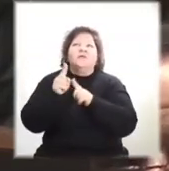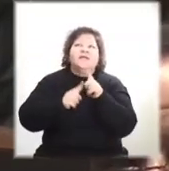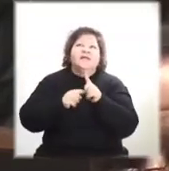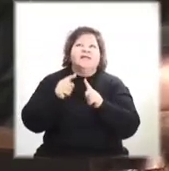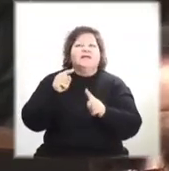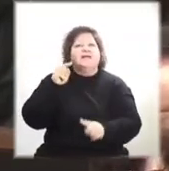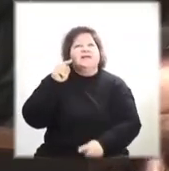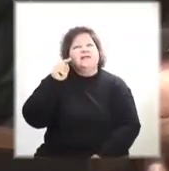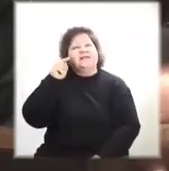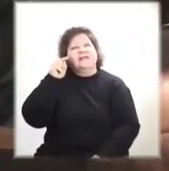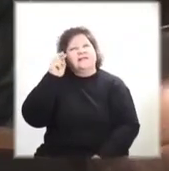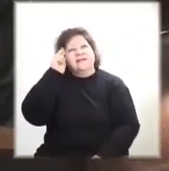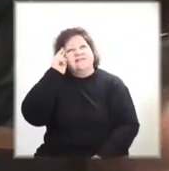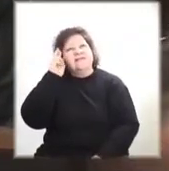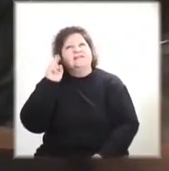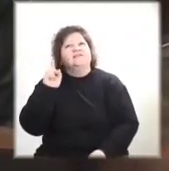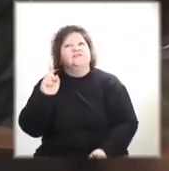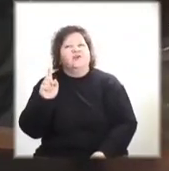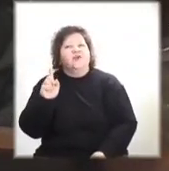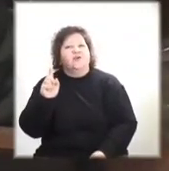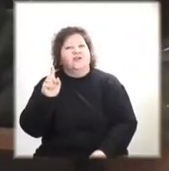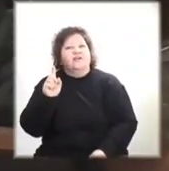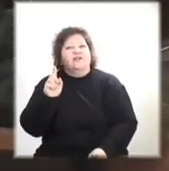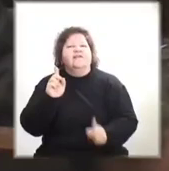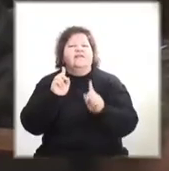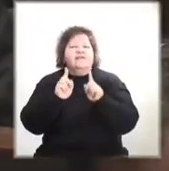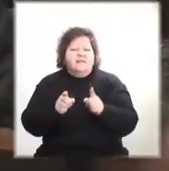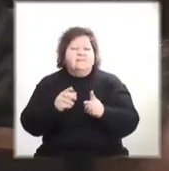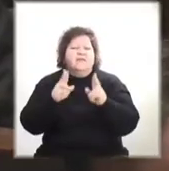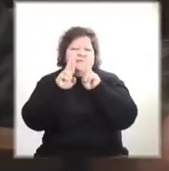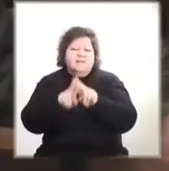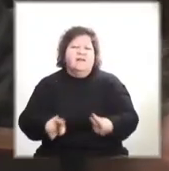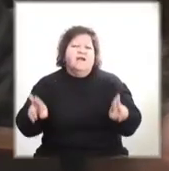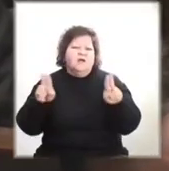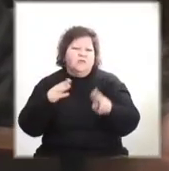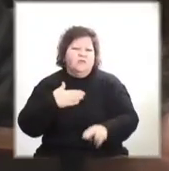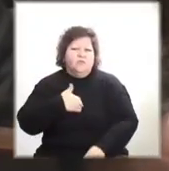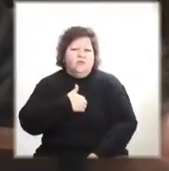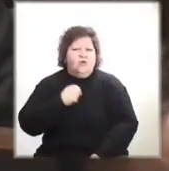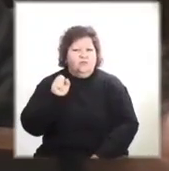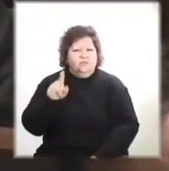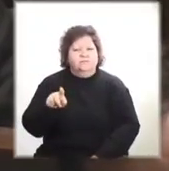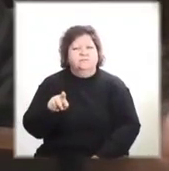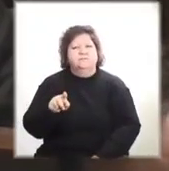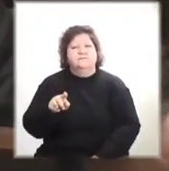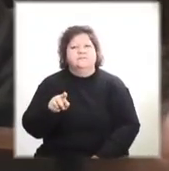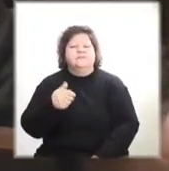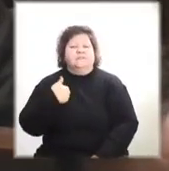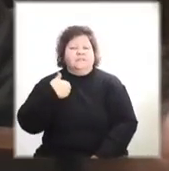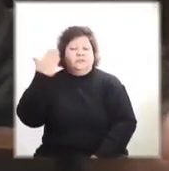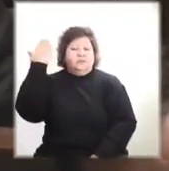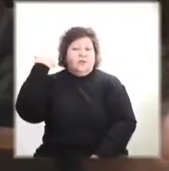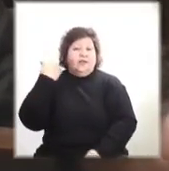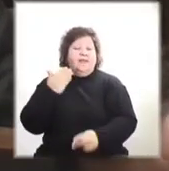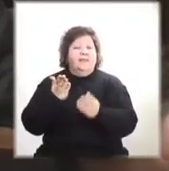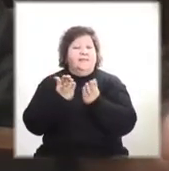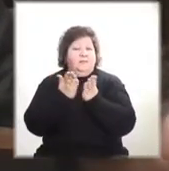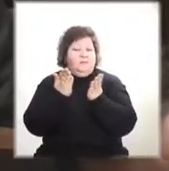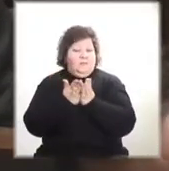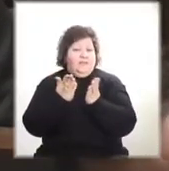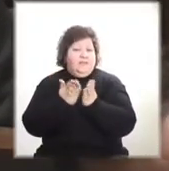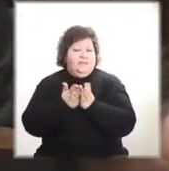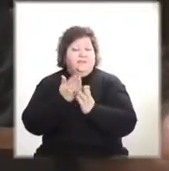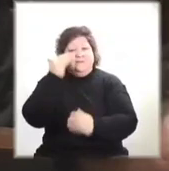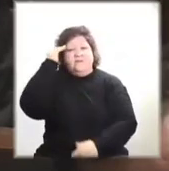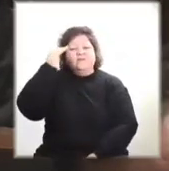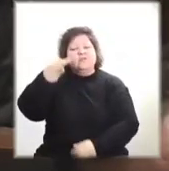los derechos humanos y al papel de las Naciones Unidas. También recuerdo que en épocas estudiantiles hay un profesor